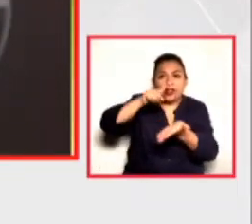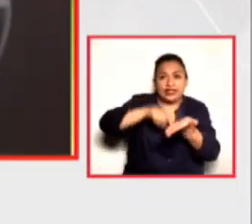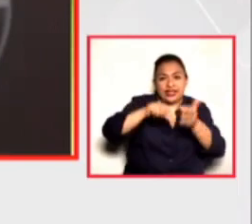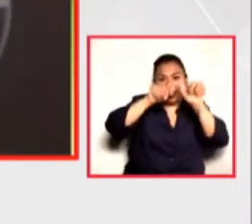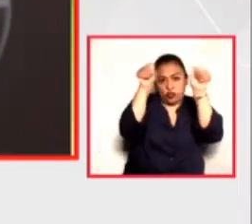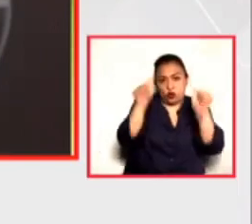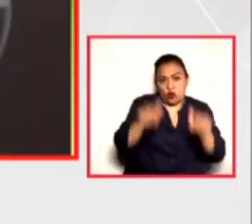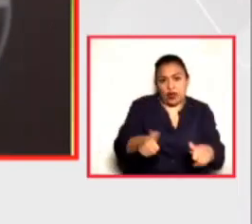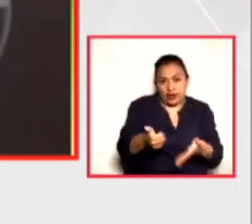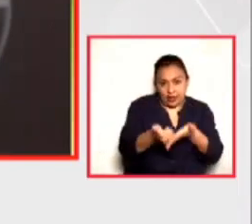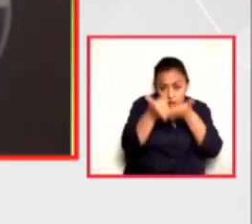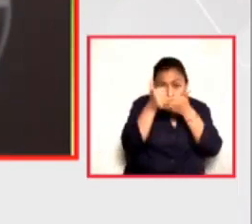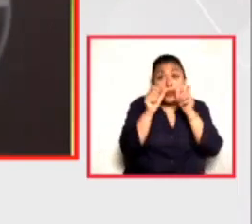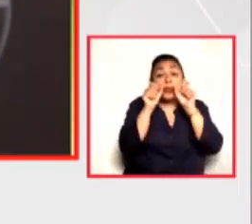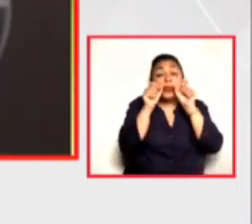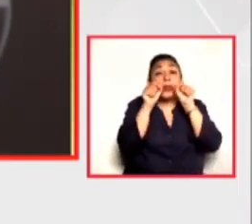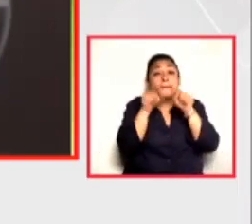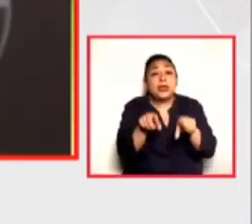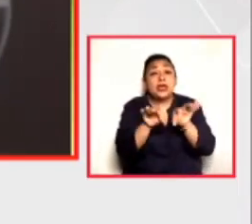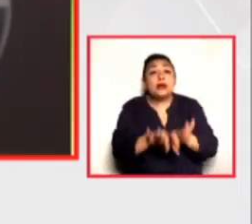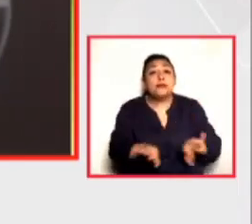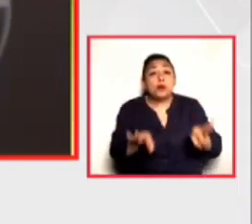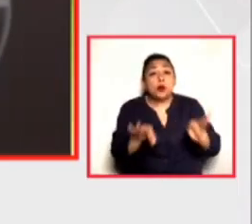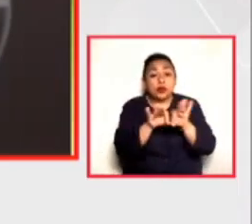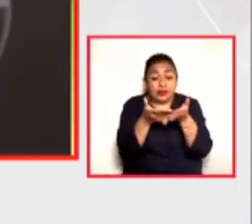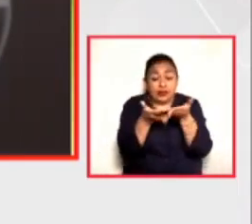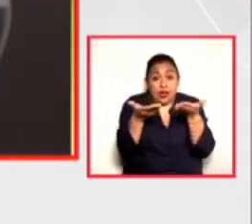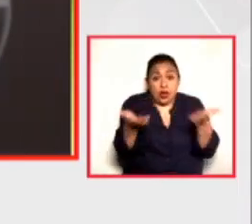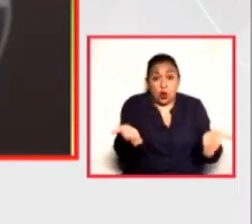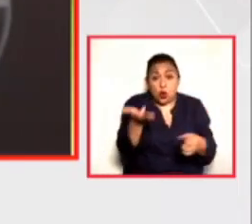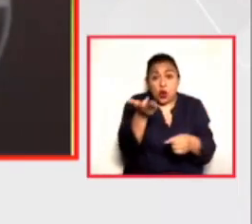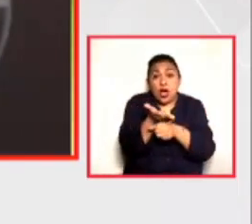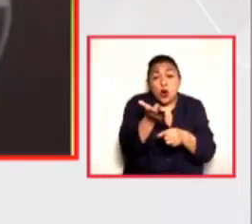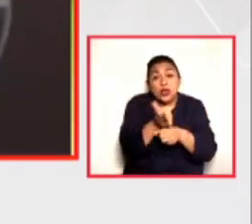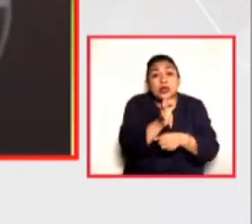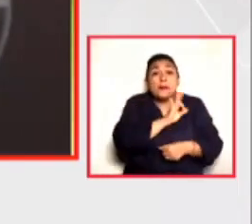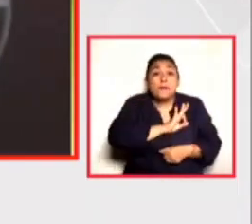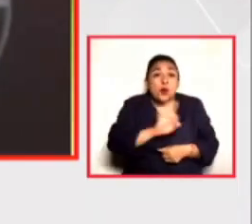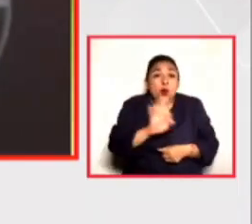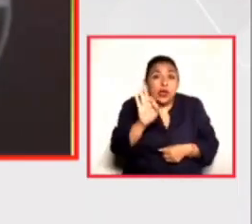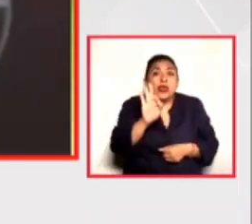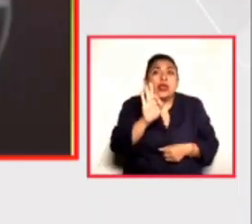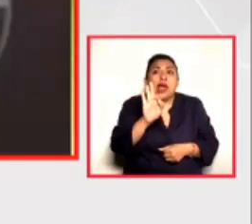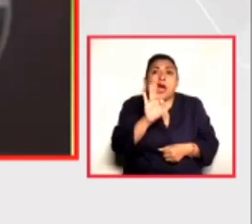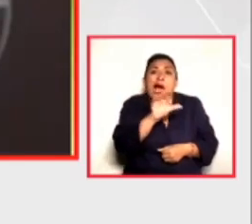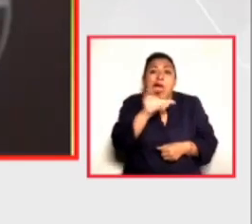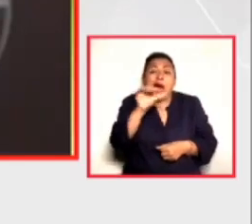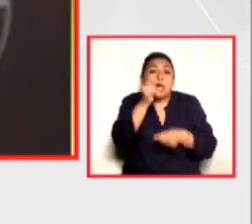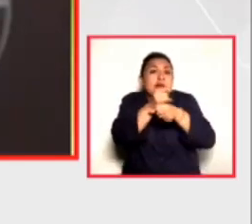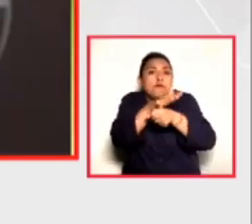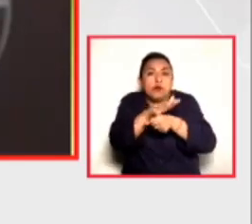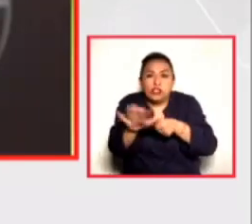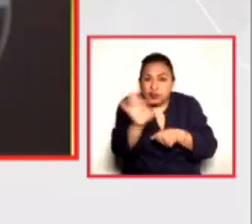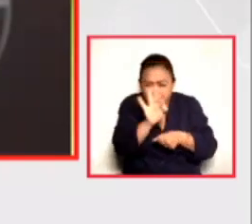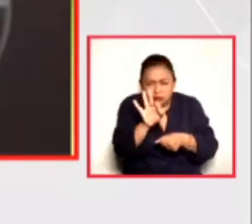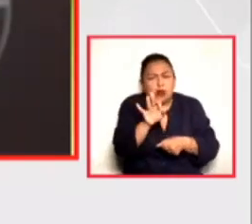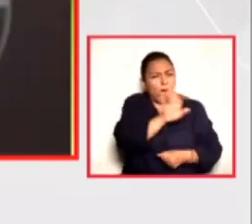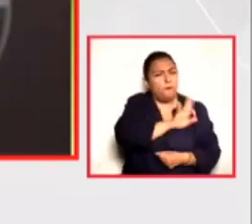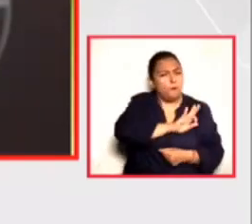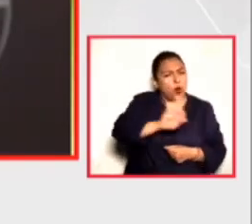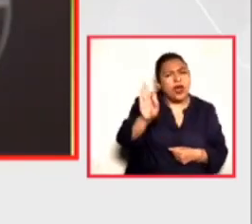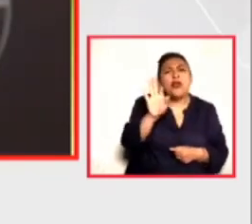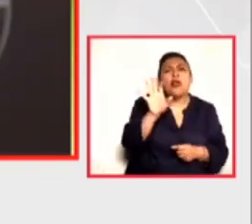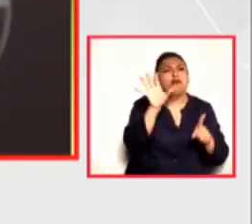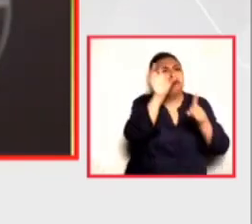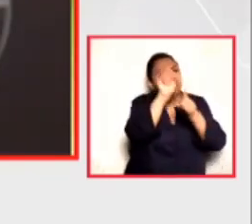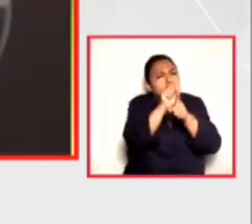también situarnos en este momento en lo posible de lo imposible, en lo posible que se puede lograr